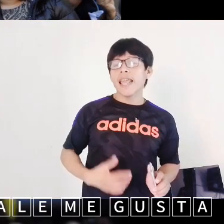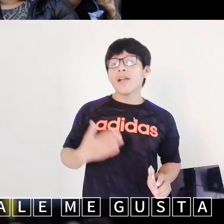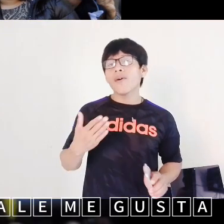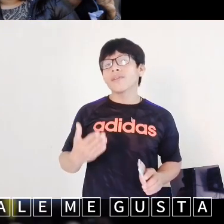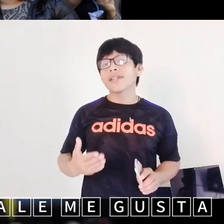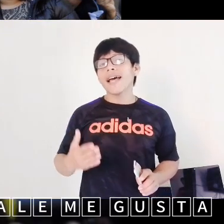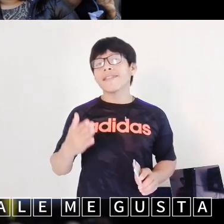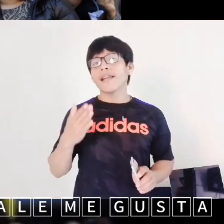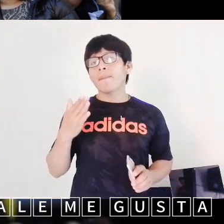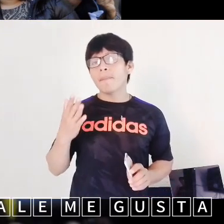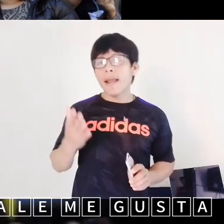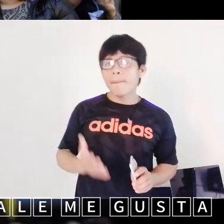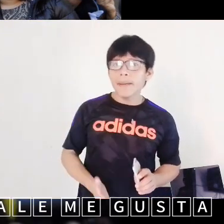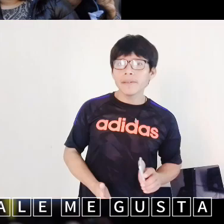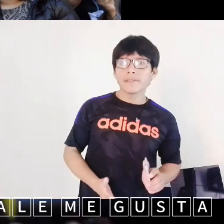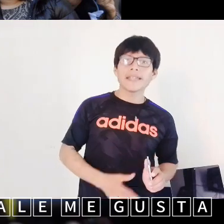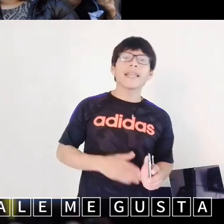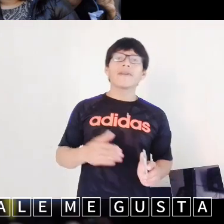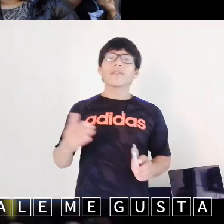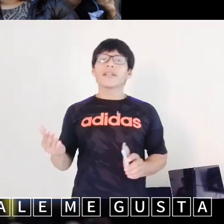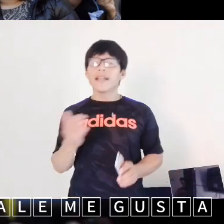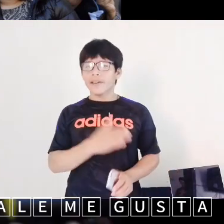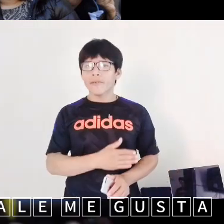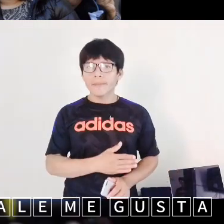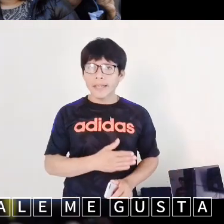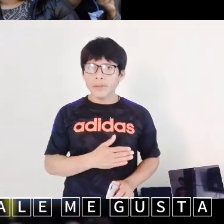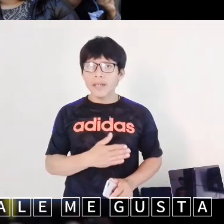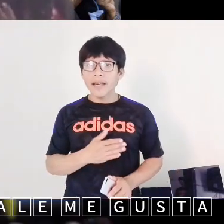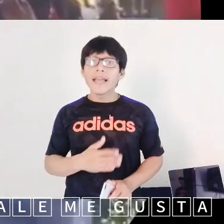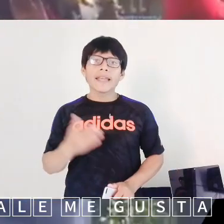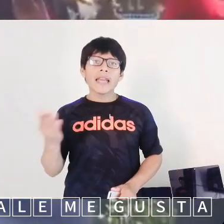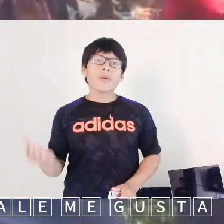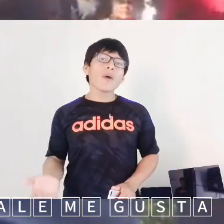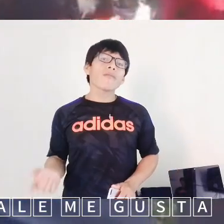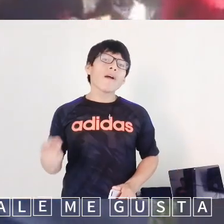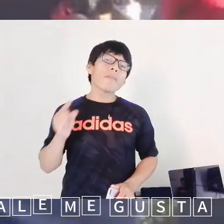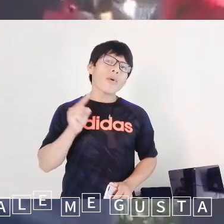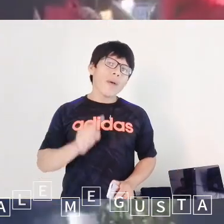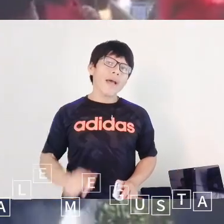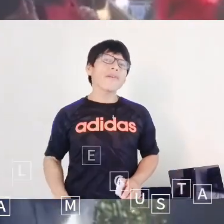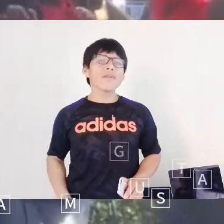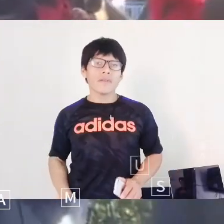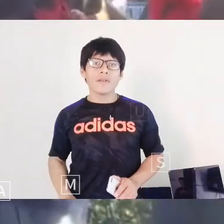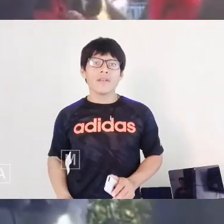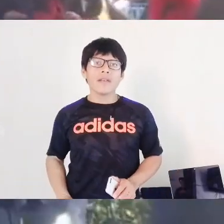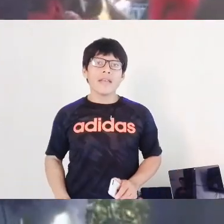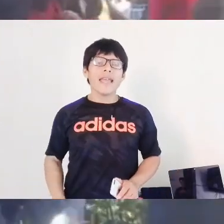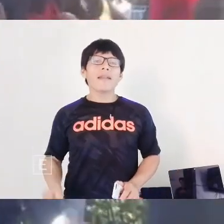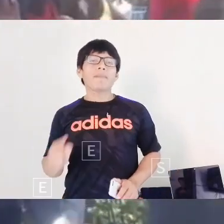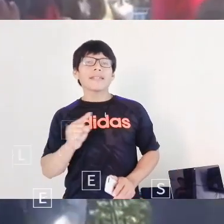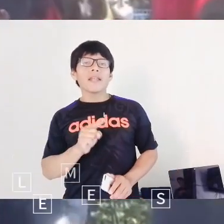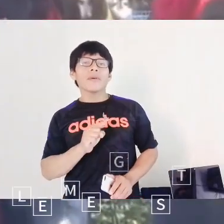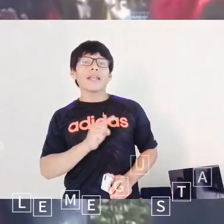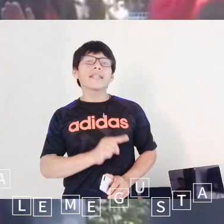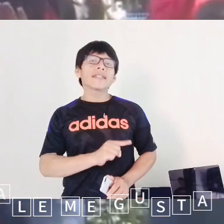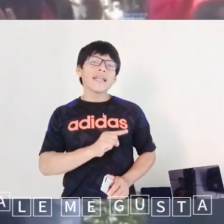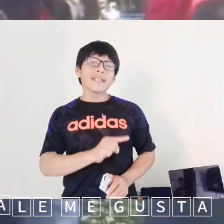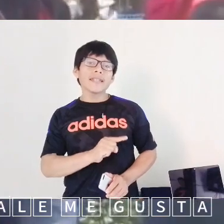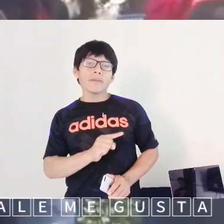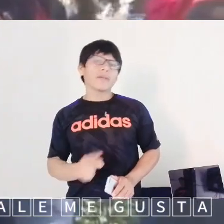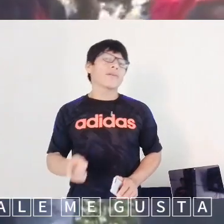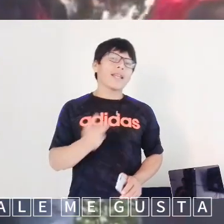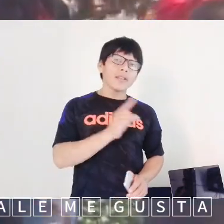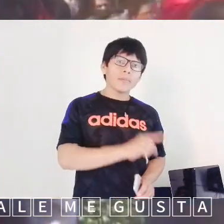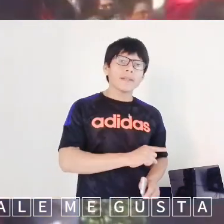inconstitucionalidad en contra del Plan B derivado de la reforma electoral, el cual fue aprobado el pasado 15